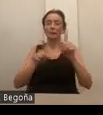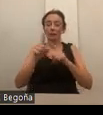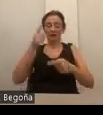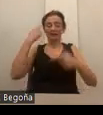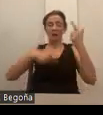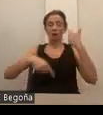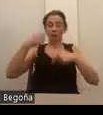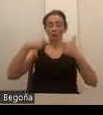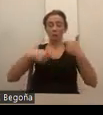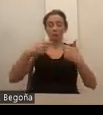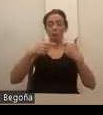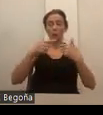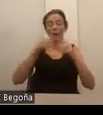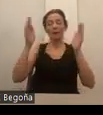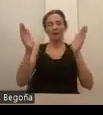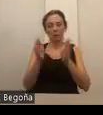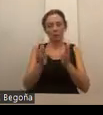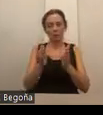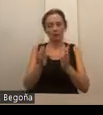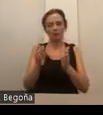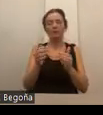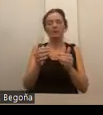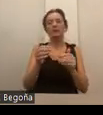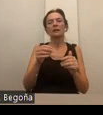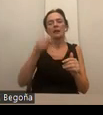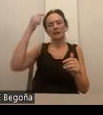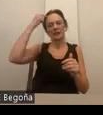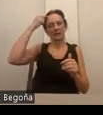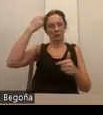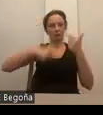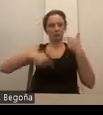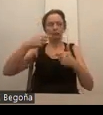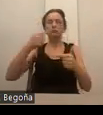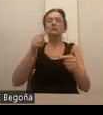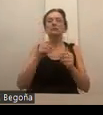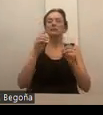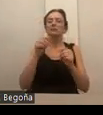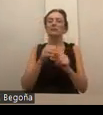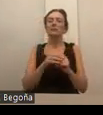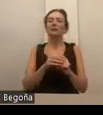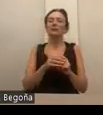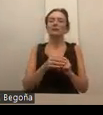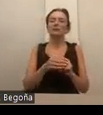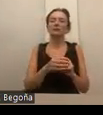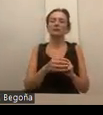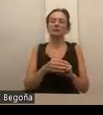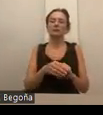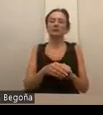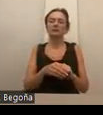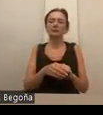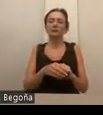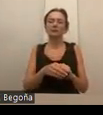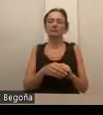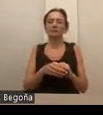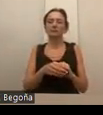Creo que lo comentábamos en alguna de las charlas anteriores. Pensad que los ácidos grasos saturados en realidad son rígidos, la saturación les